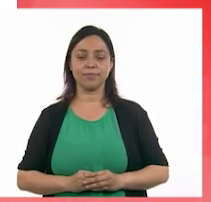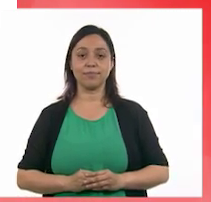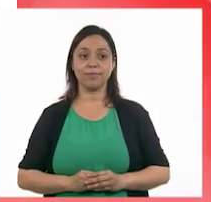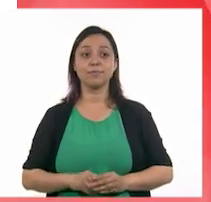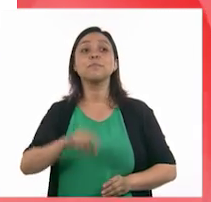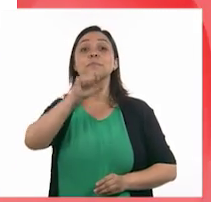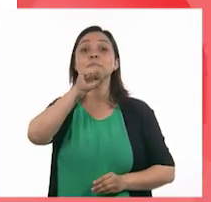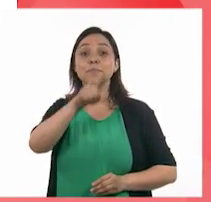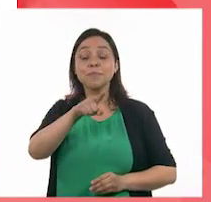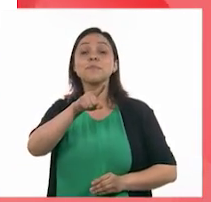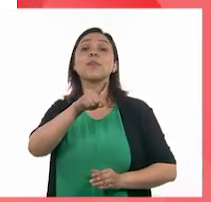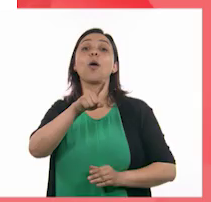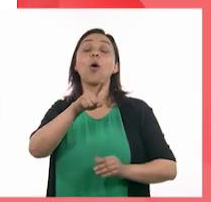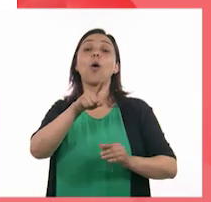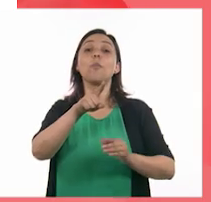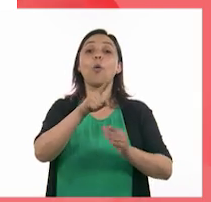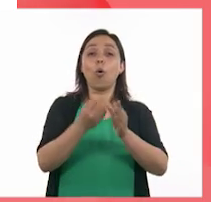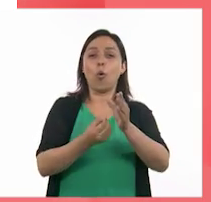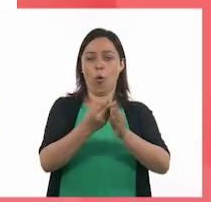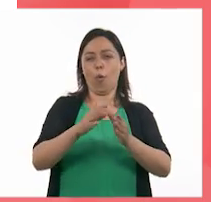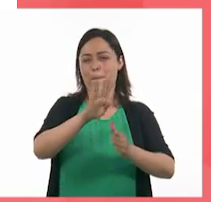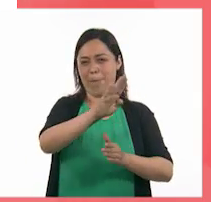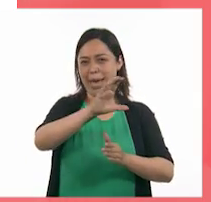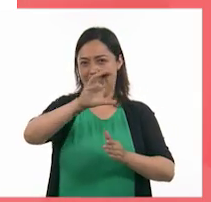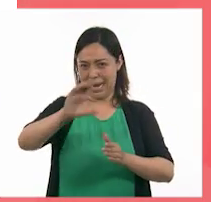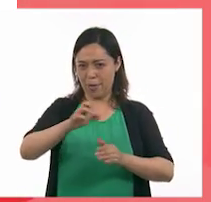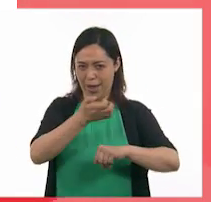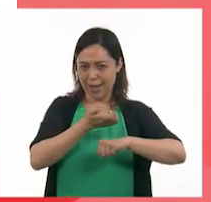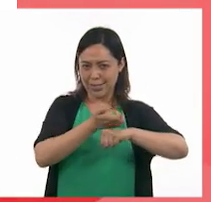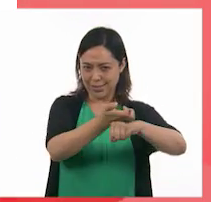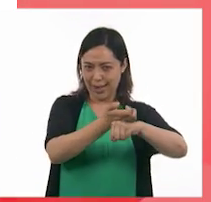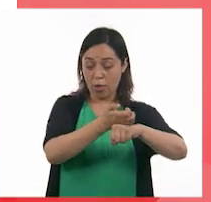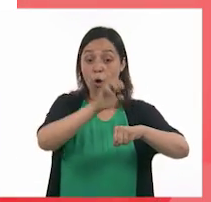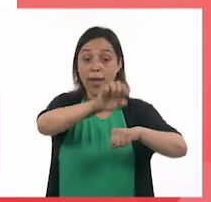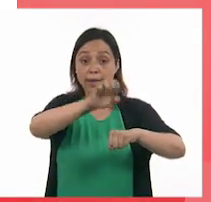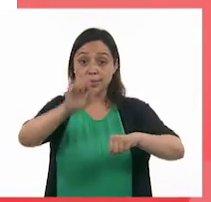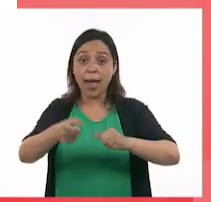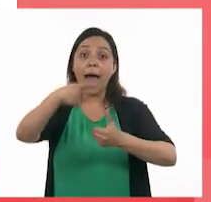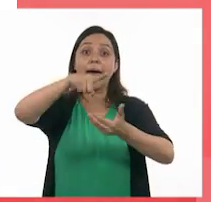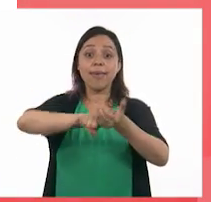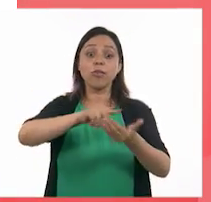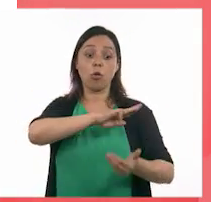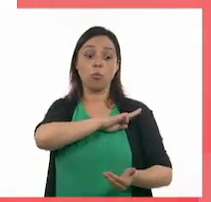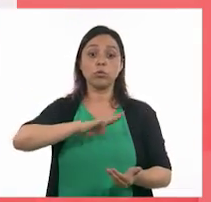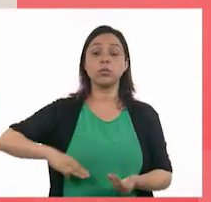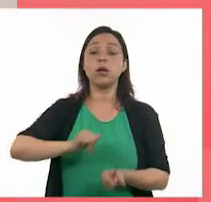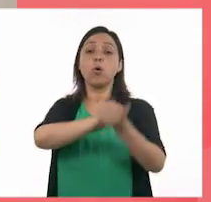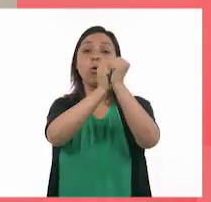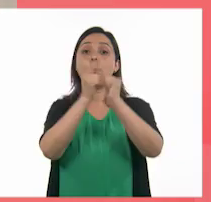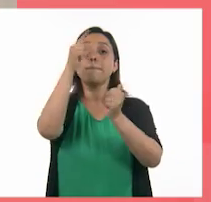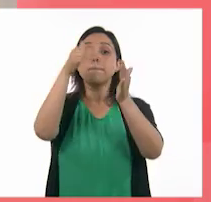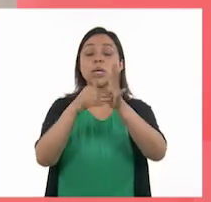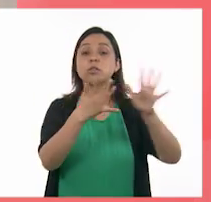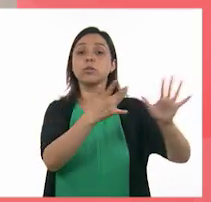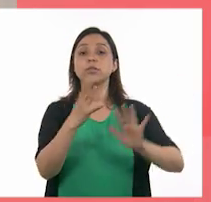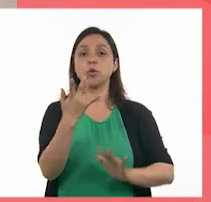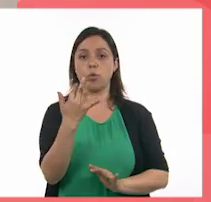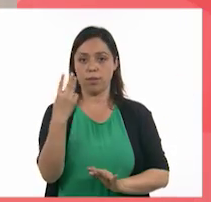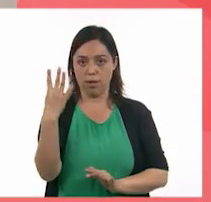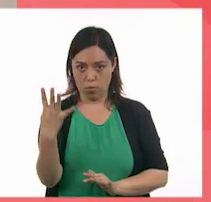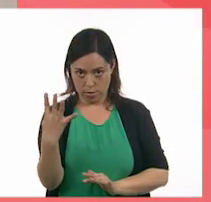Igual que la creación del estado de Baja California, Ensenada se municipaliza en